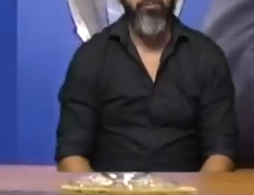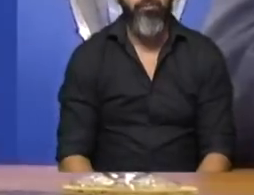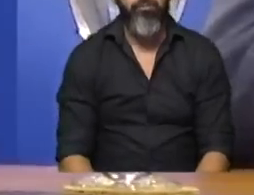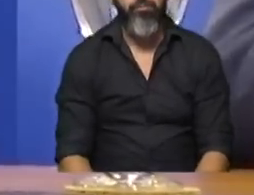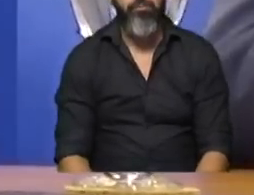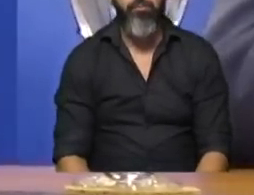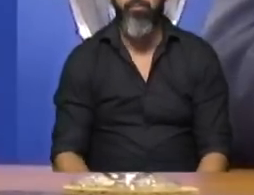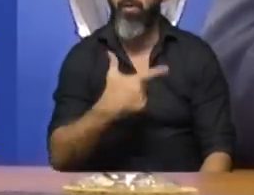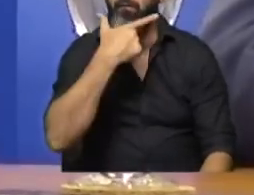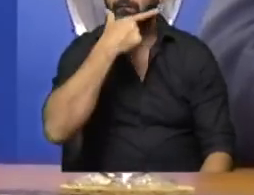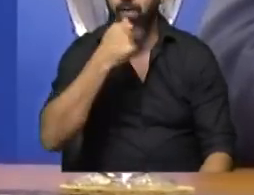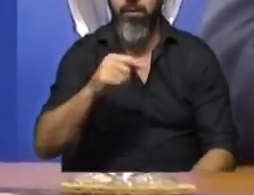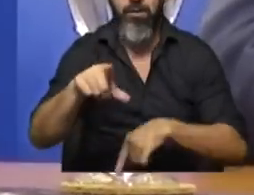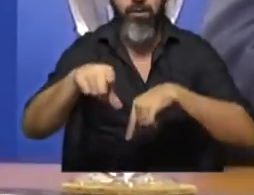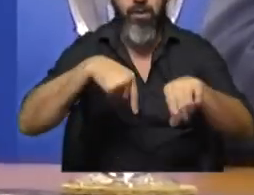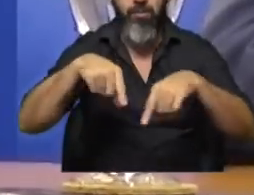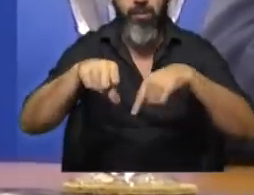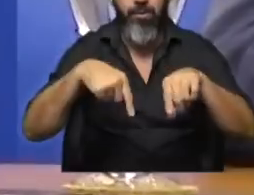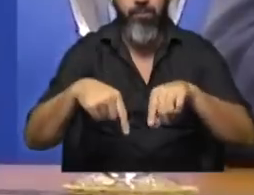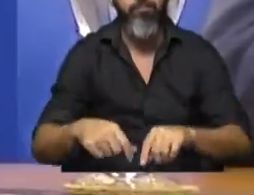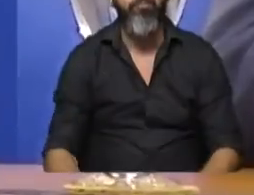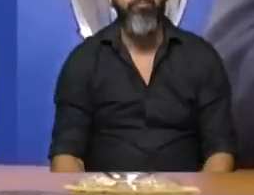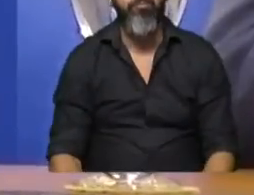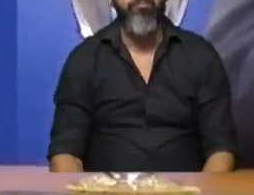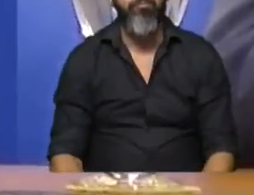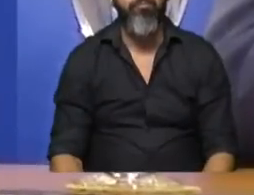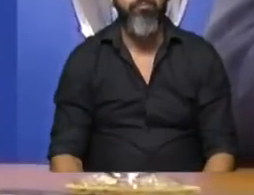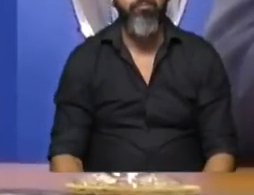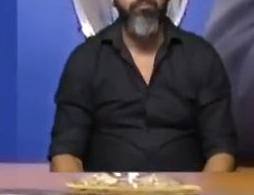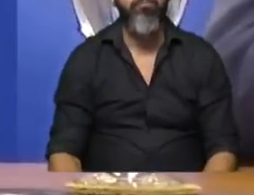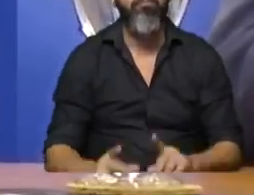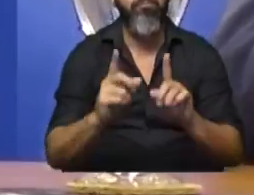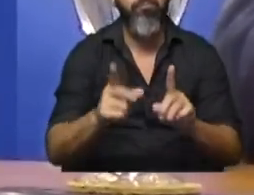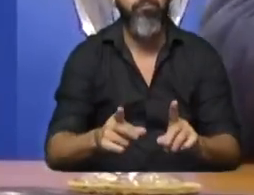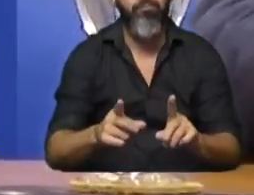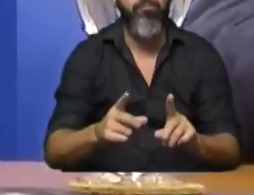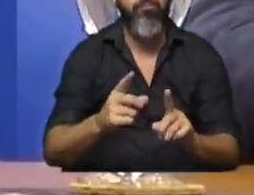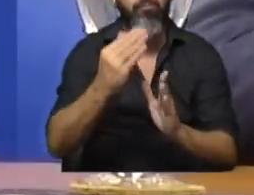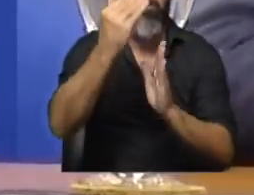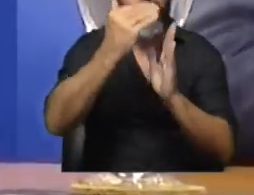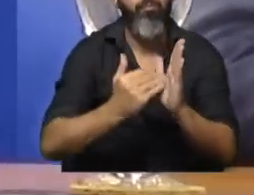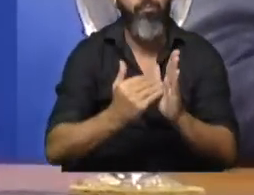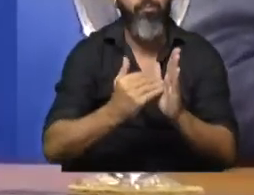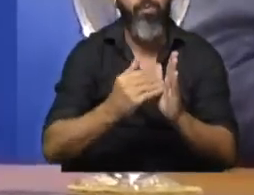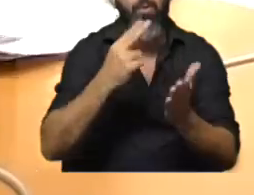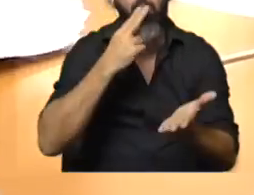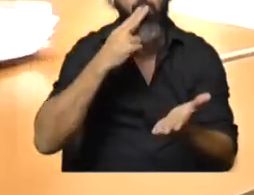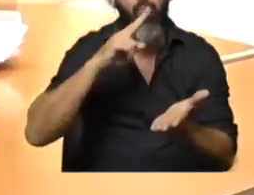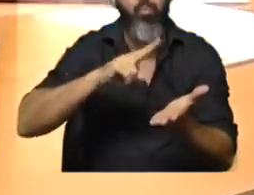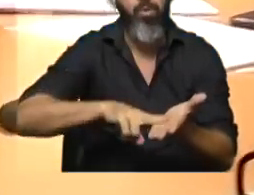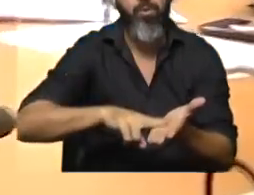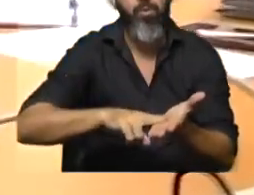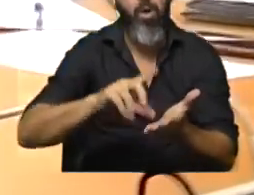y más sencillos y también al mismo tiempo estamos exonerando de impuestos